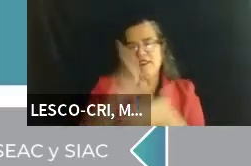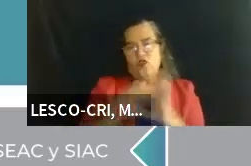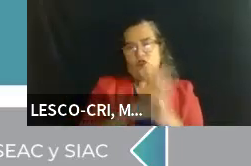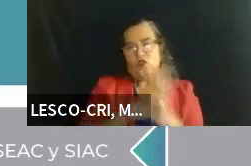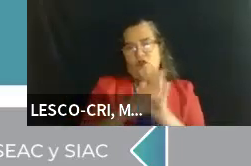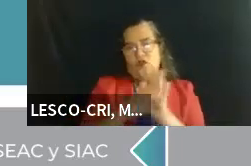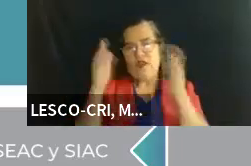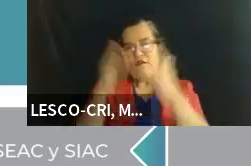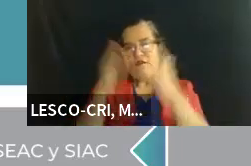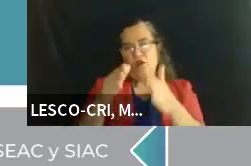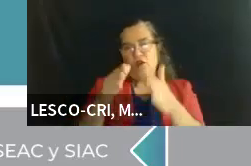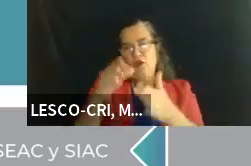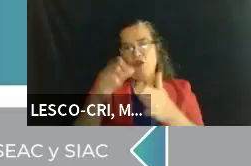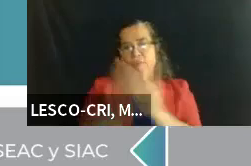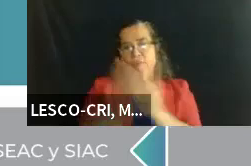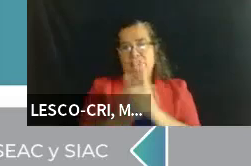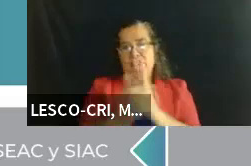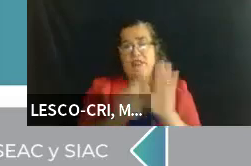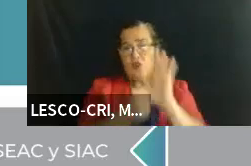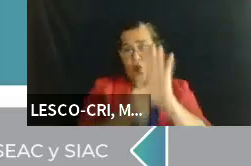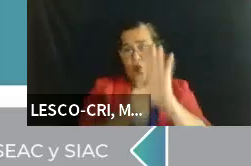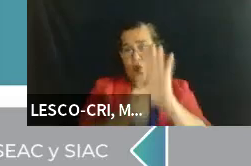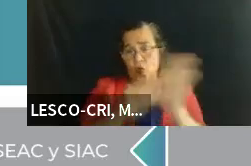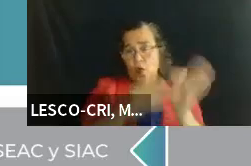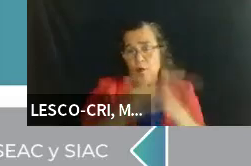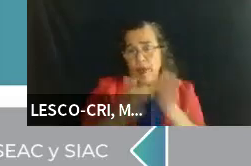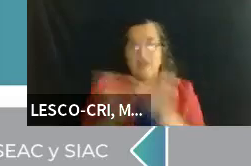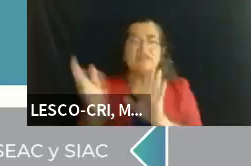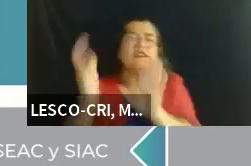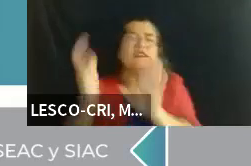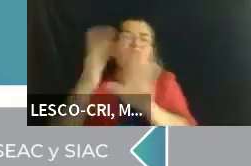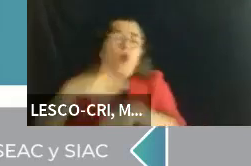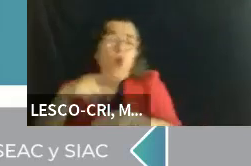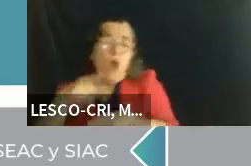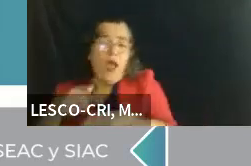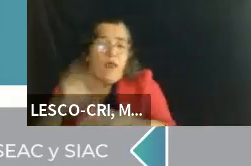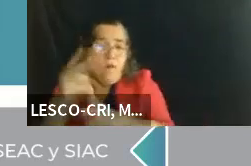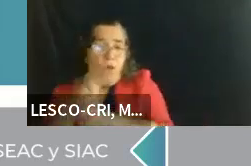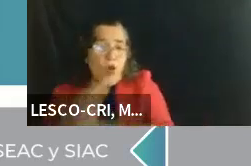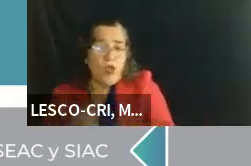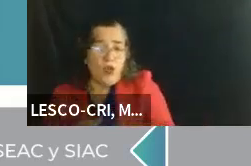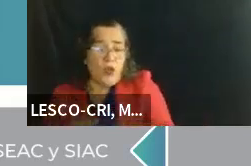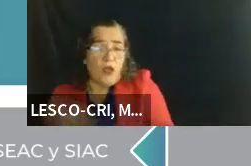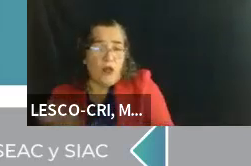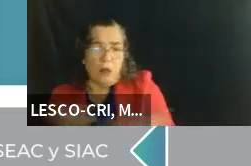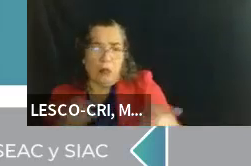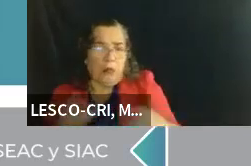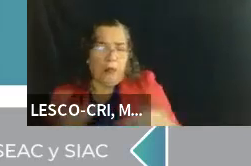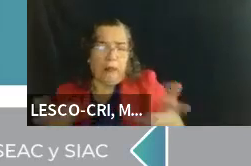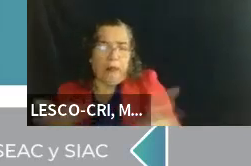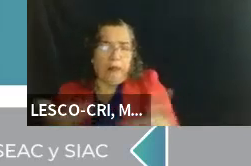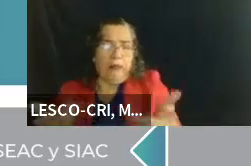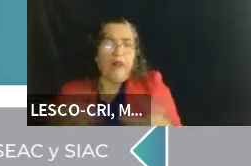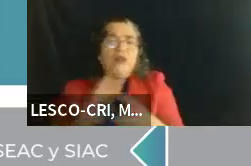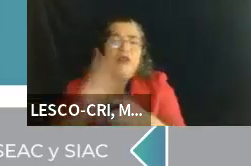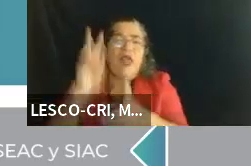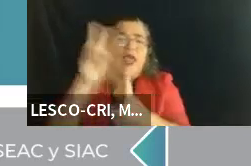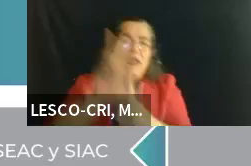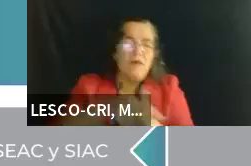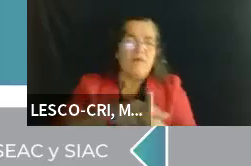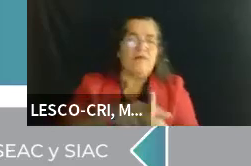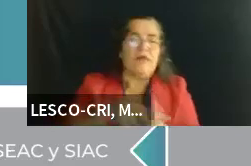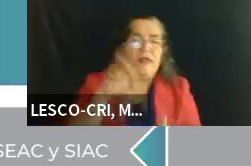nada diseñar el plan si con ello no hay un sistema de monitoreo en la implementación y